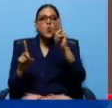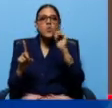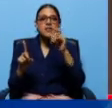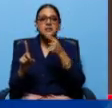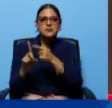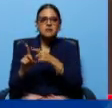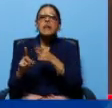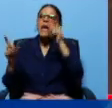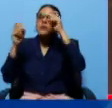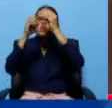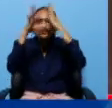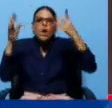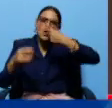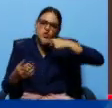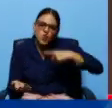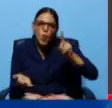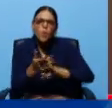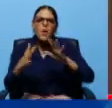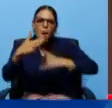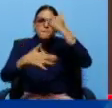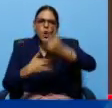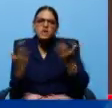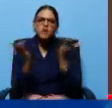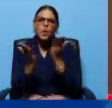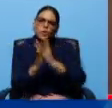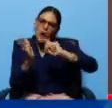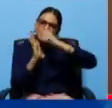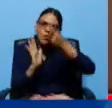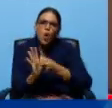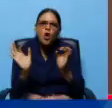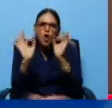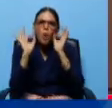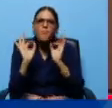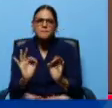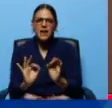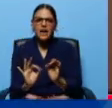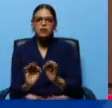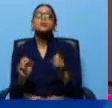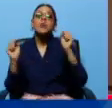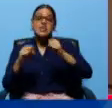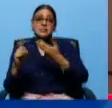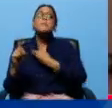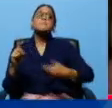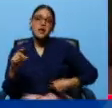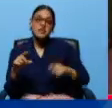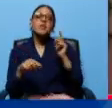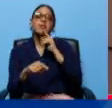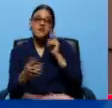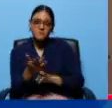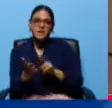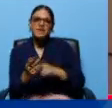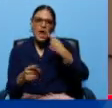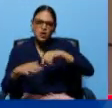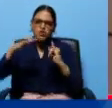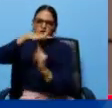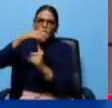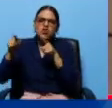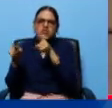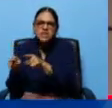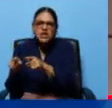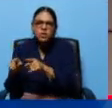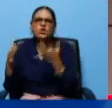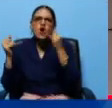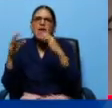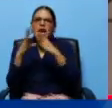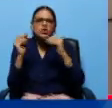Figueroa. Los proyectos educativos integrales. Así es, presidente. Cuando tenemos una institución que tiene